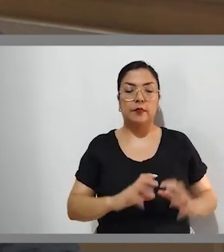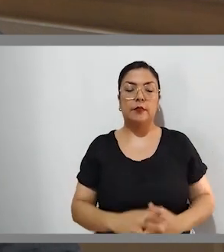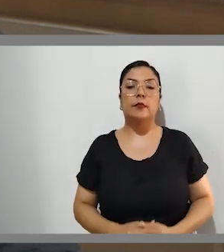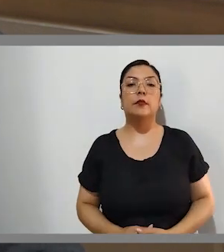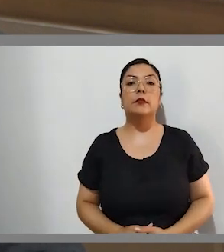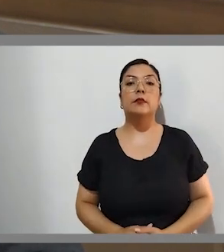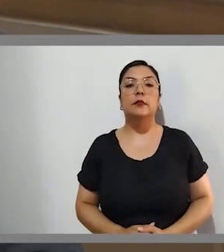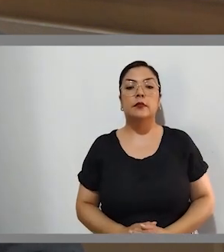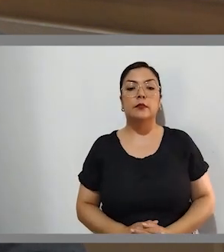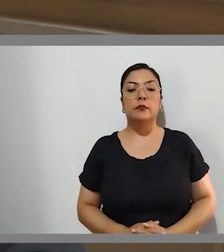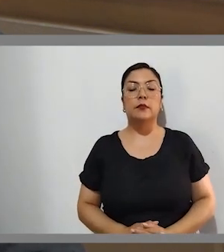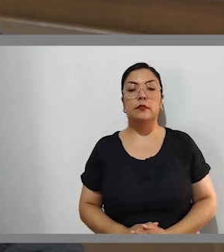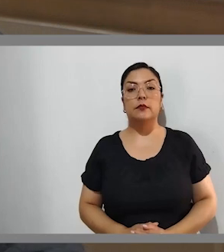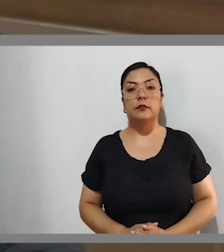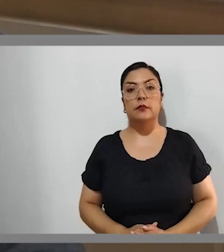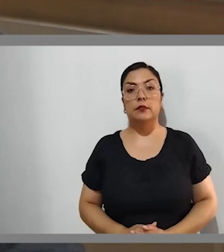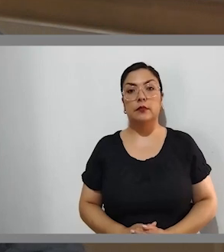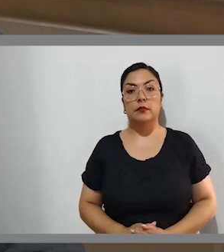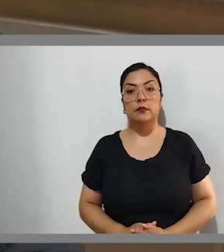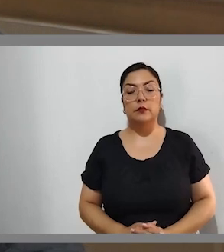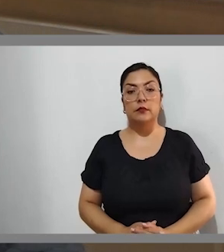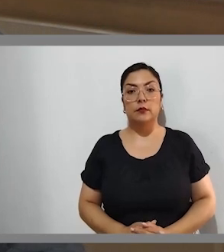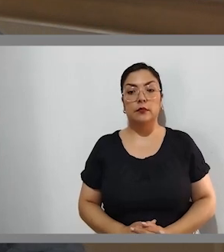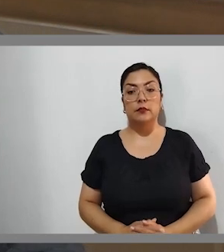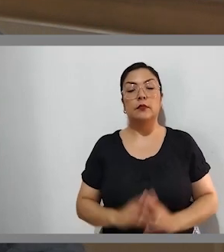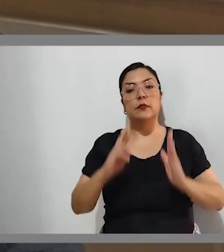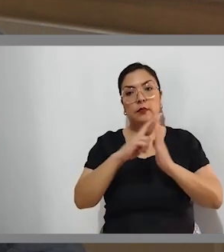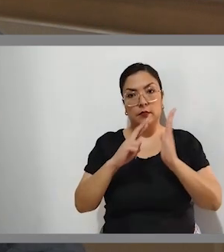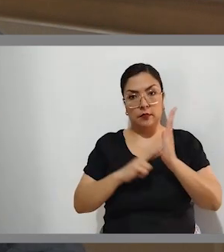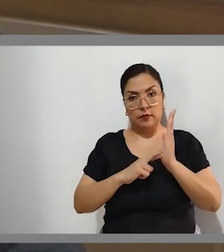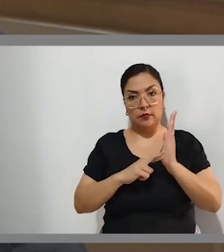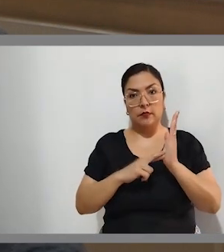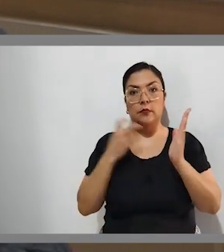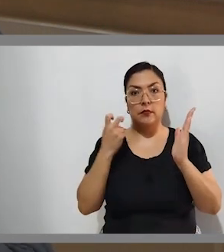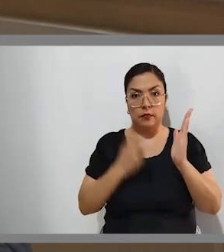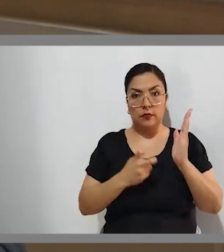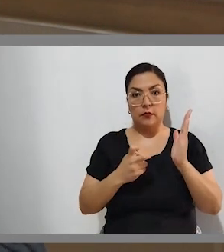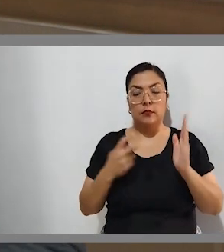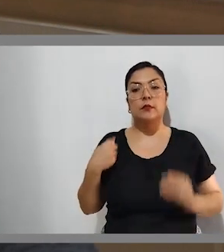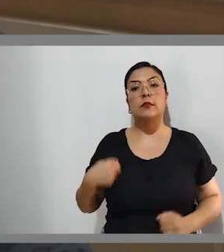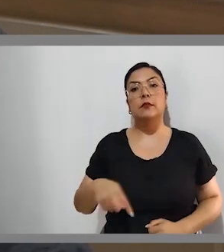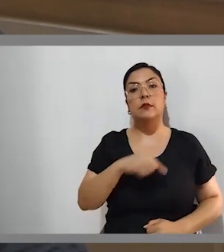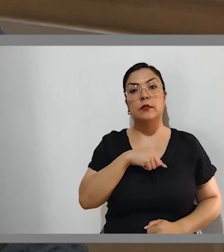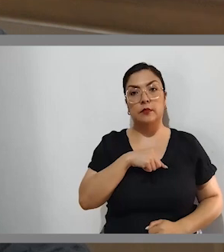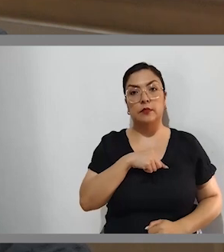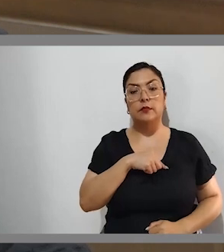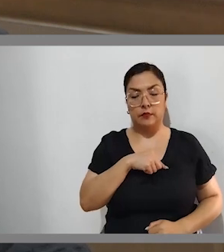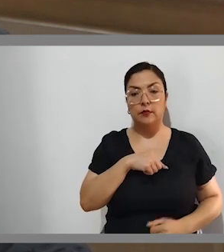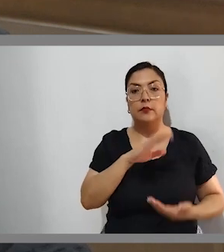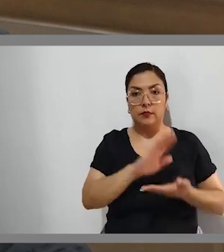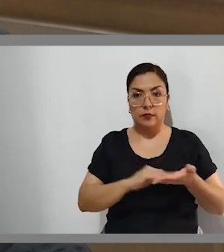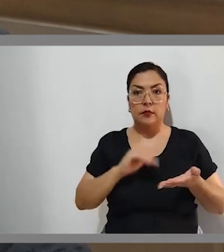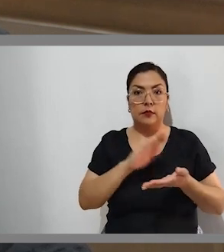Estas características o directrices se establecen en el reglamento de elecciones, y es lo que sucede con estas boletas,